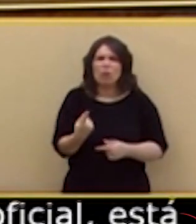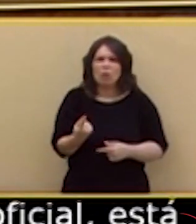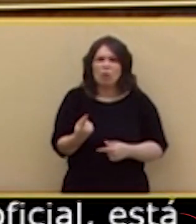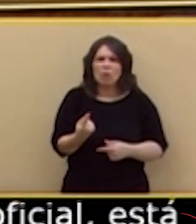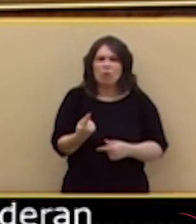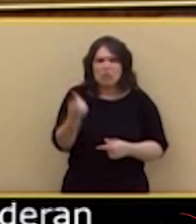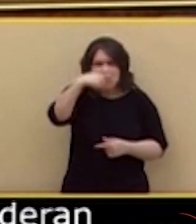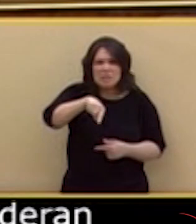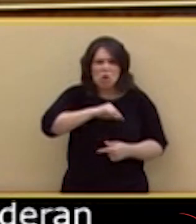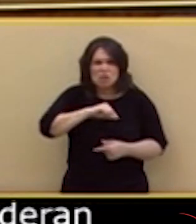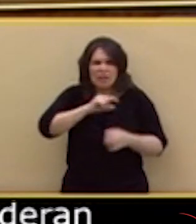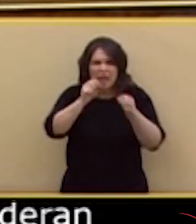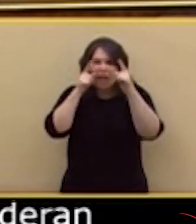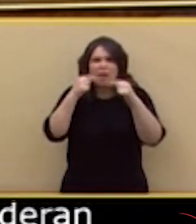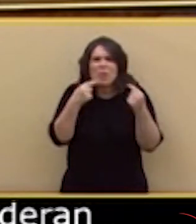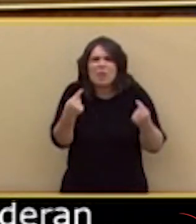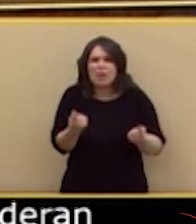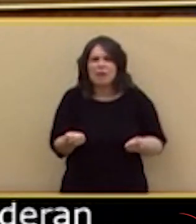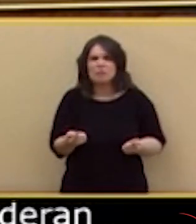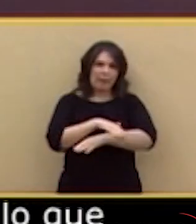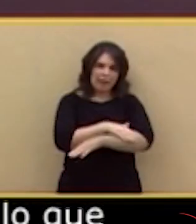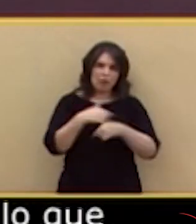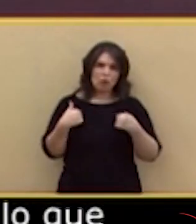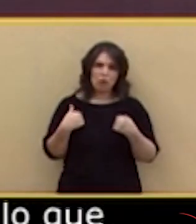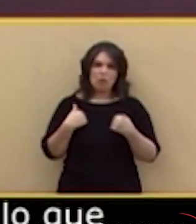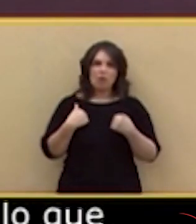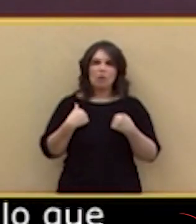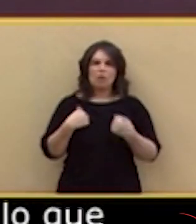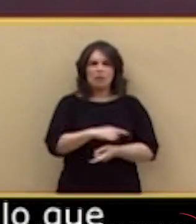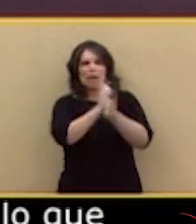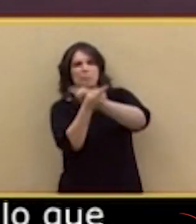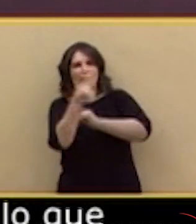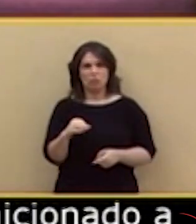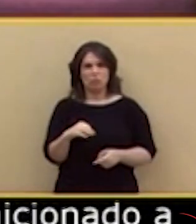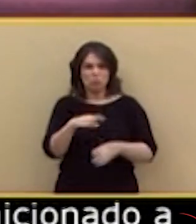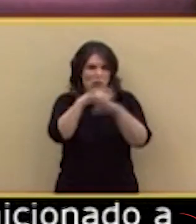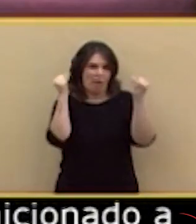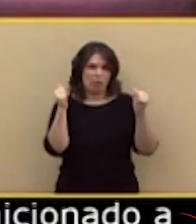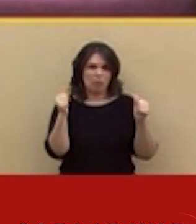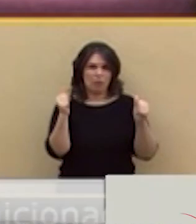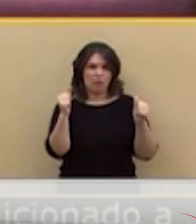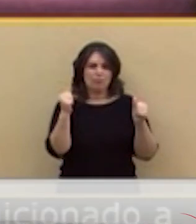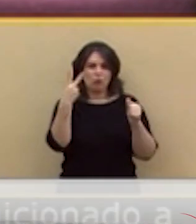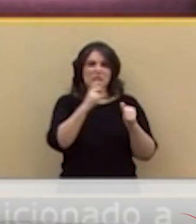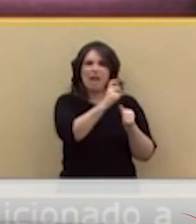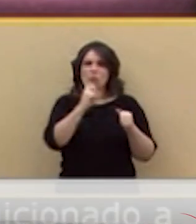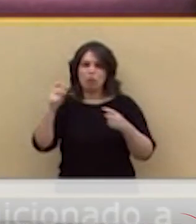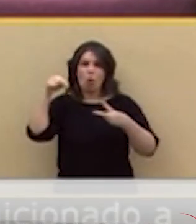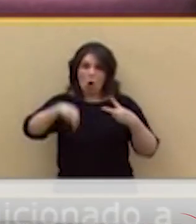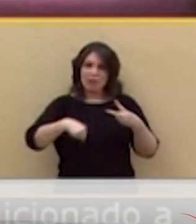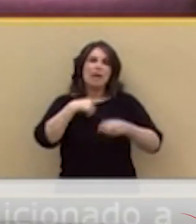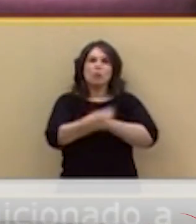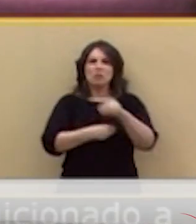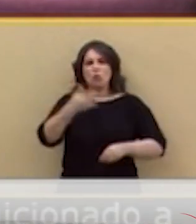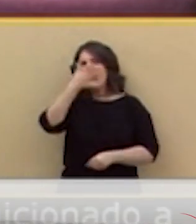ustedes prudentes, que nos estamos jugando la democracia, señoría. No, Vox va no, incluso este más allá. Hemos interpuesto una querella contra